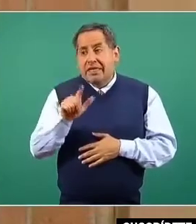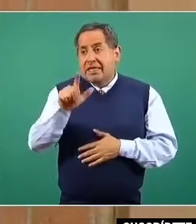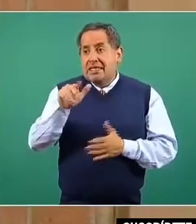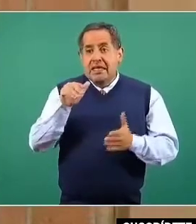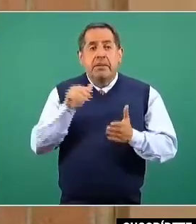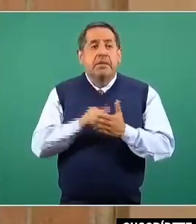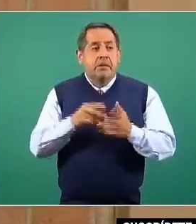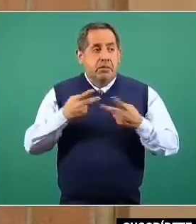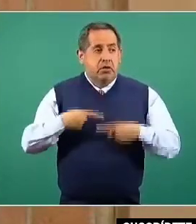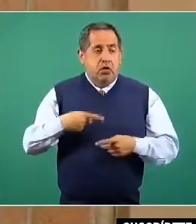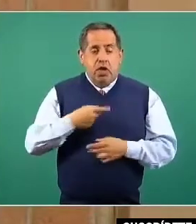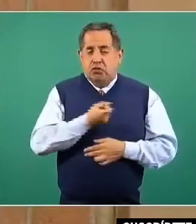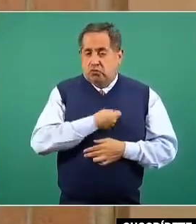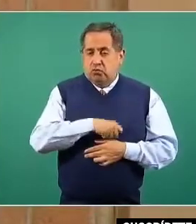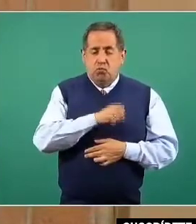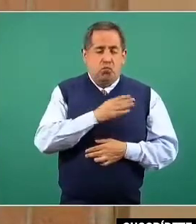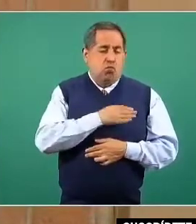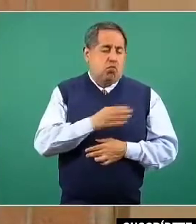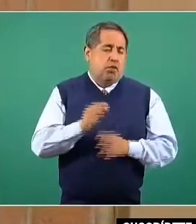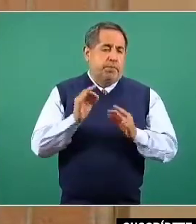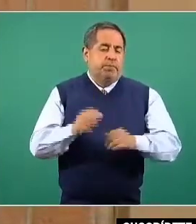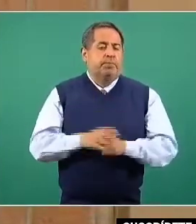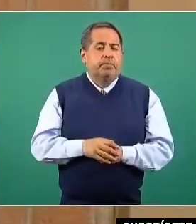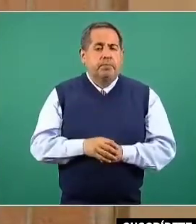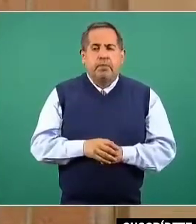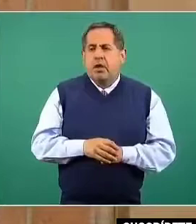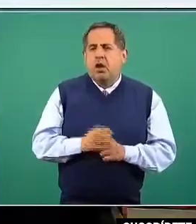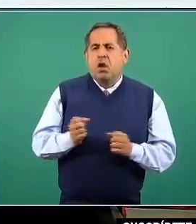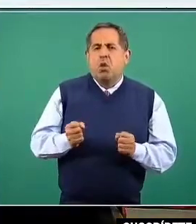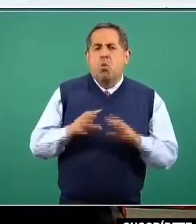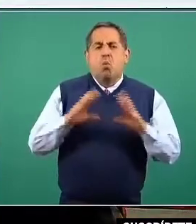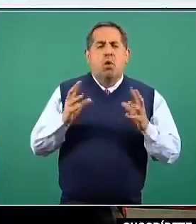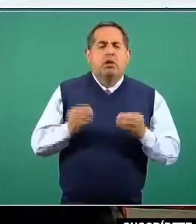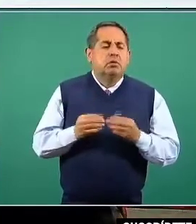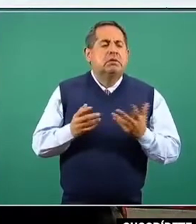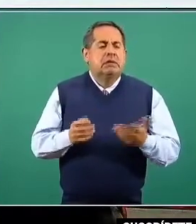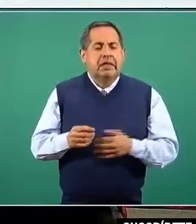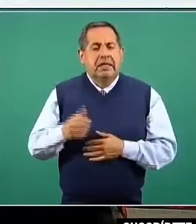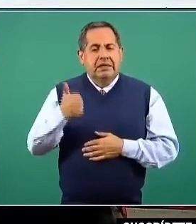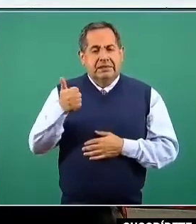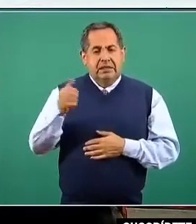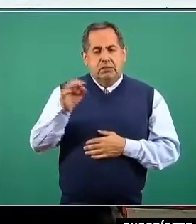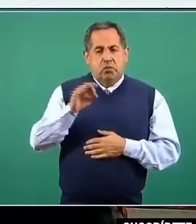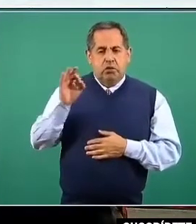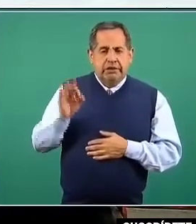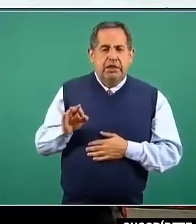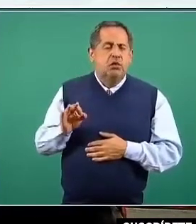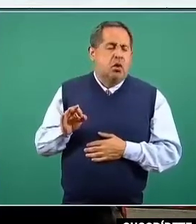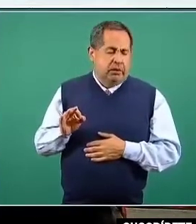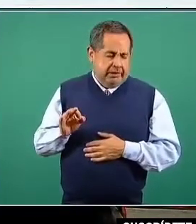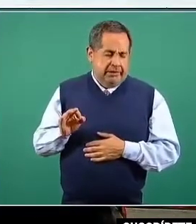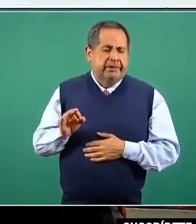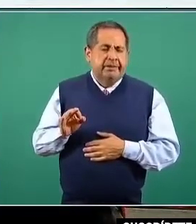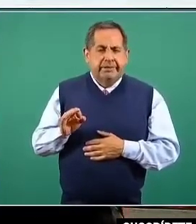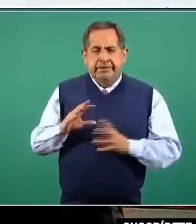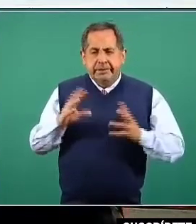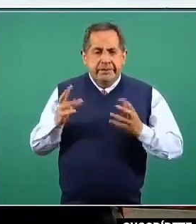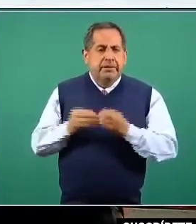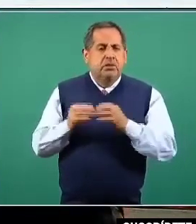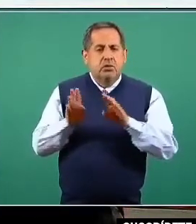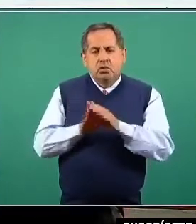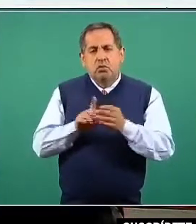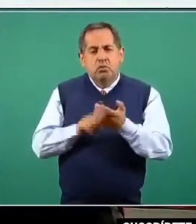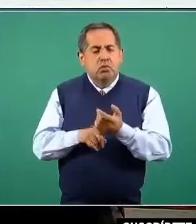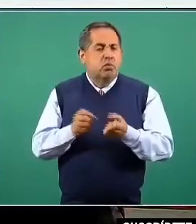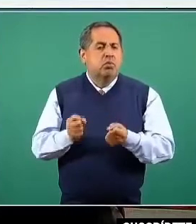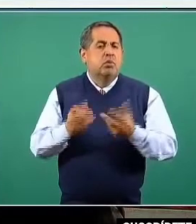1.277.000. Los casos activos estimados siguen representando el 6% en proporción de la totalidad de los